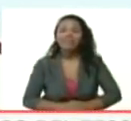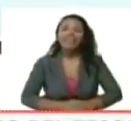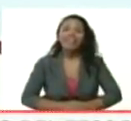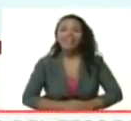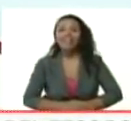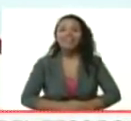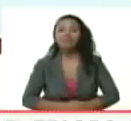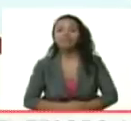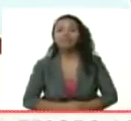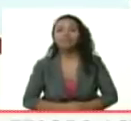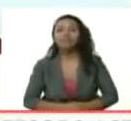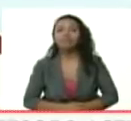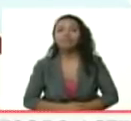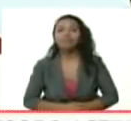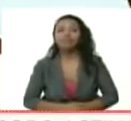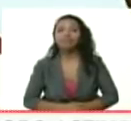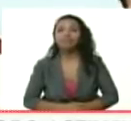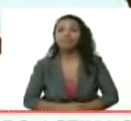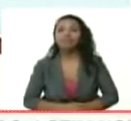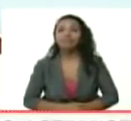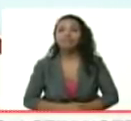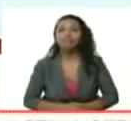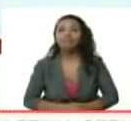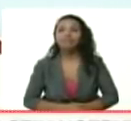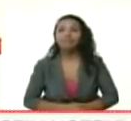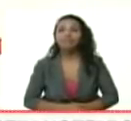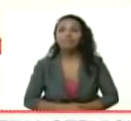hay que, ¿cómo se llama?